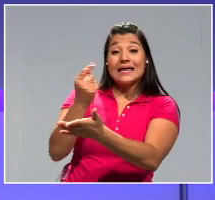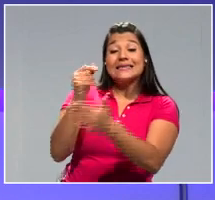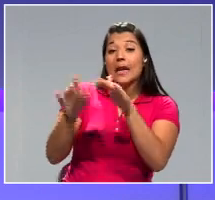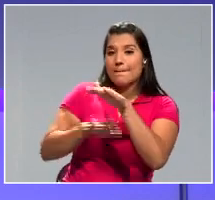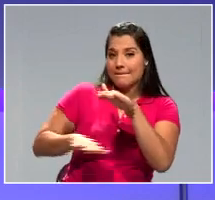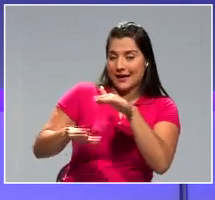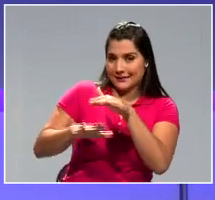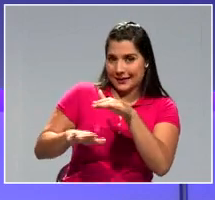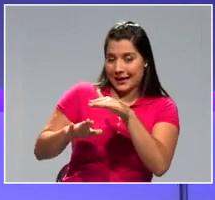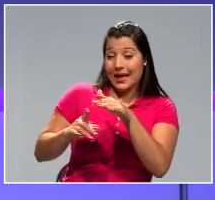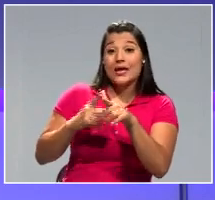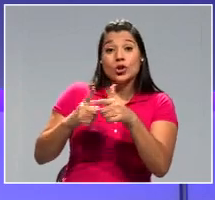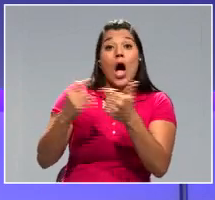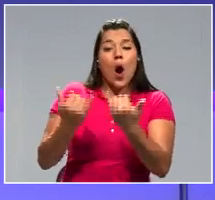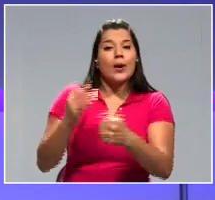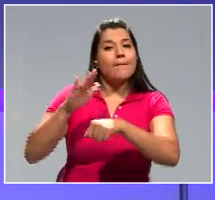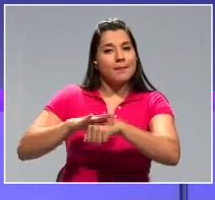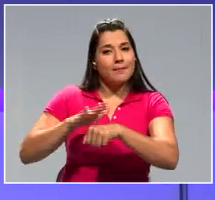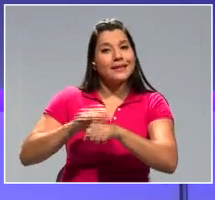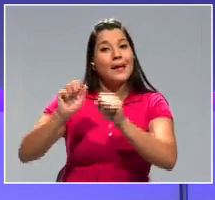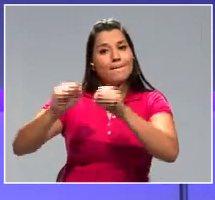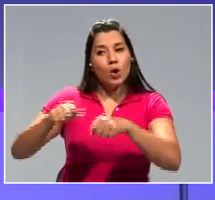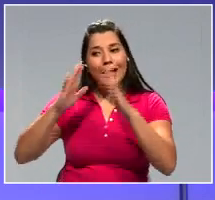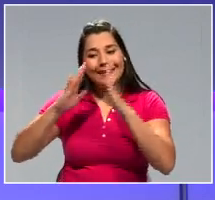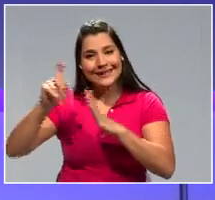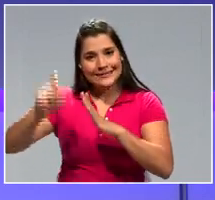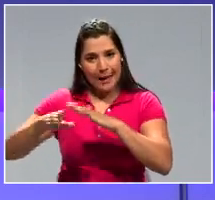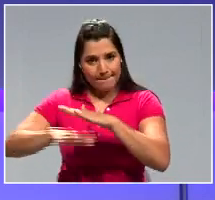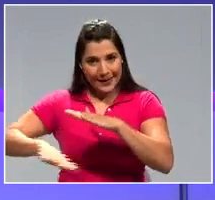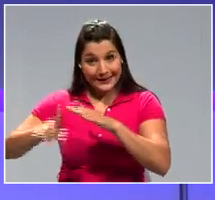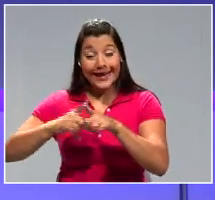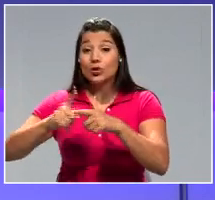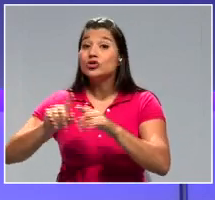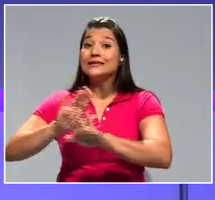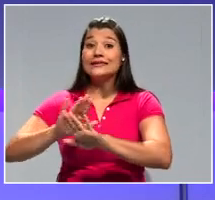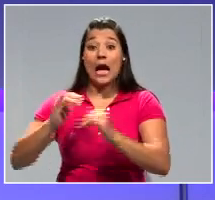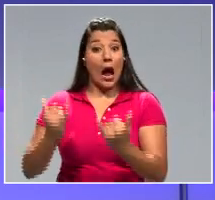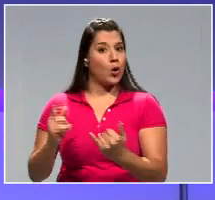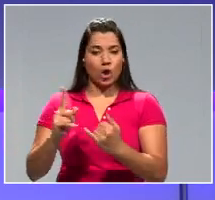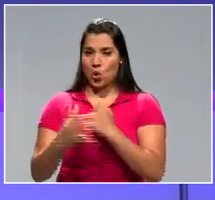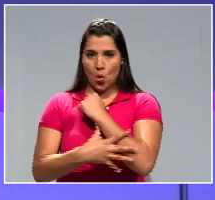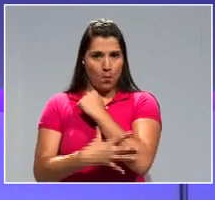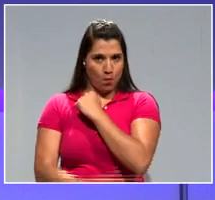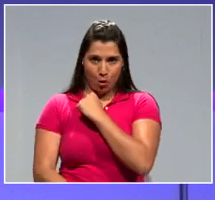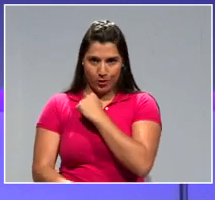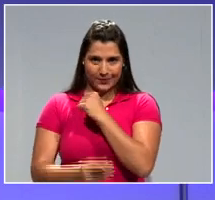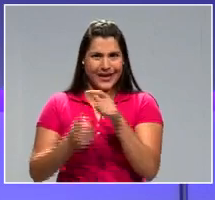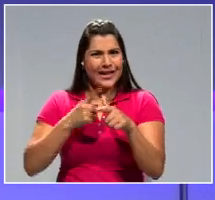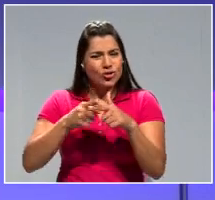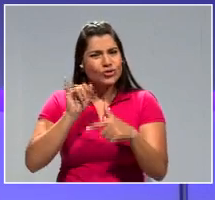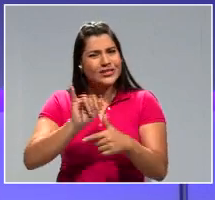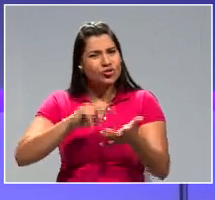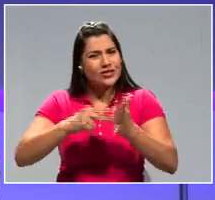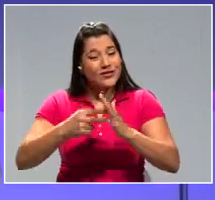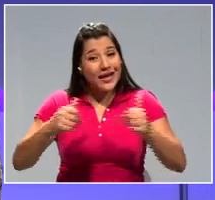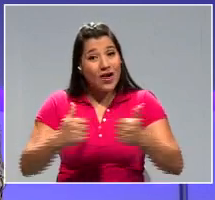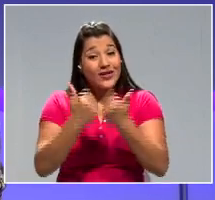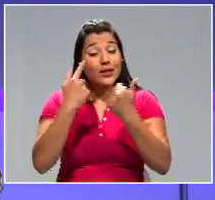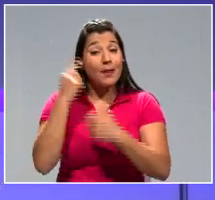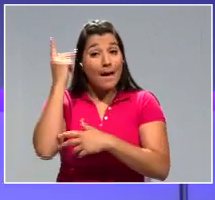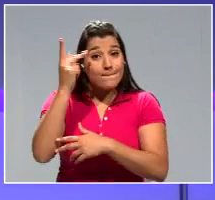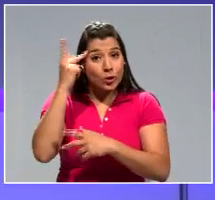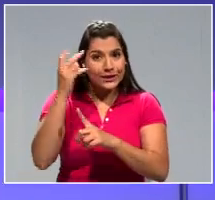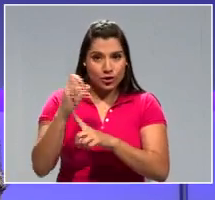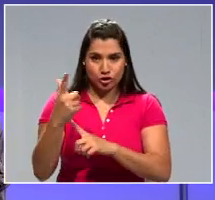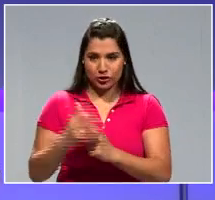mínimo, le permita, digamos, ya salir de esa condición de pobreza. Entonces, esto genera además retos para la política social, porque no es tan fácil como